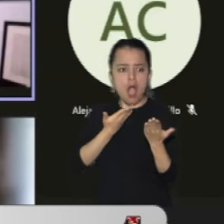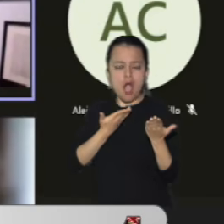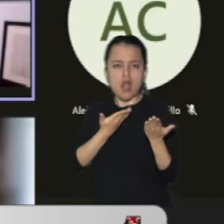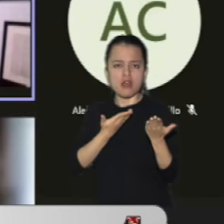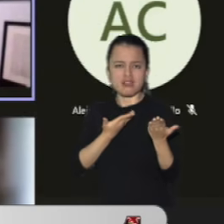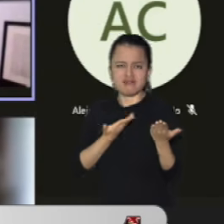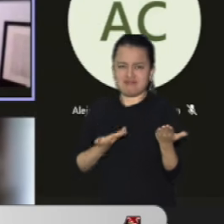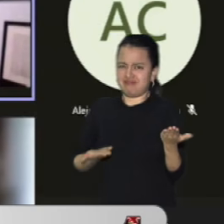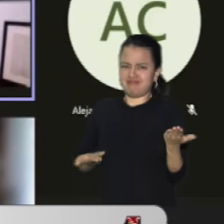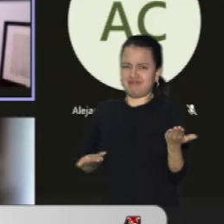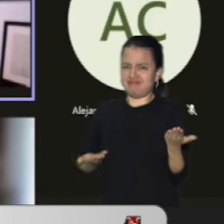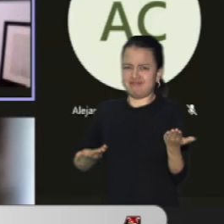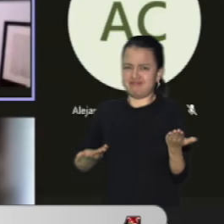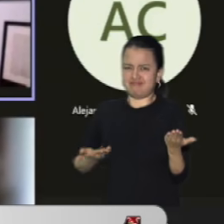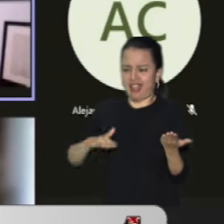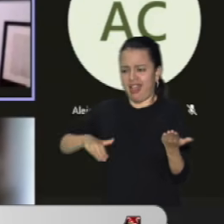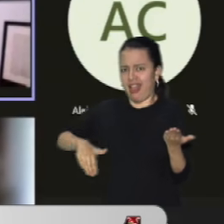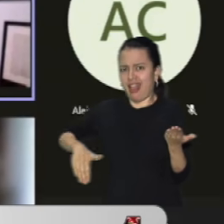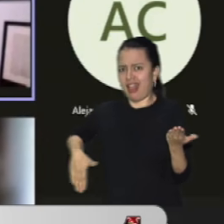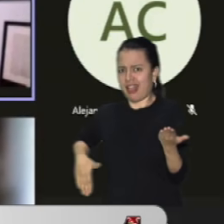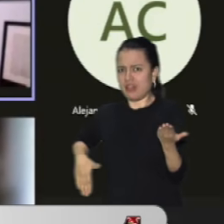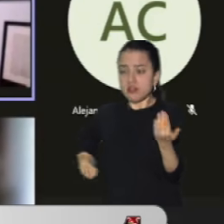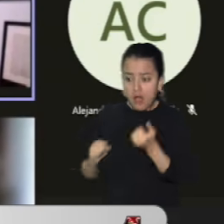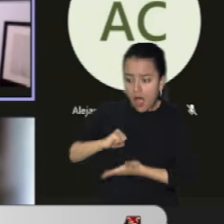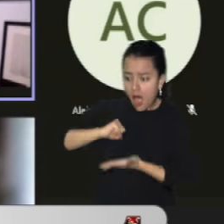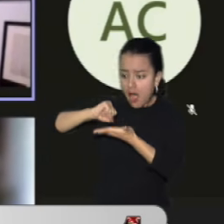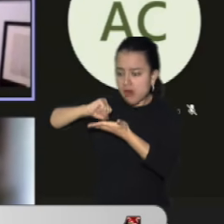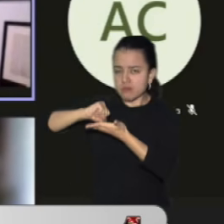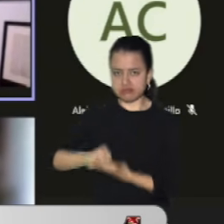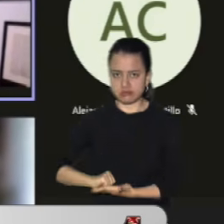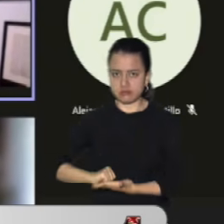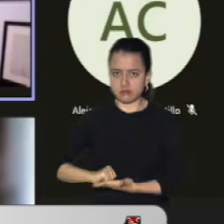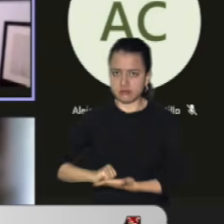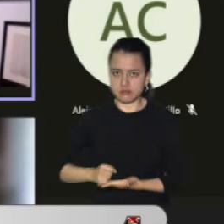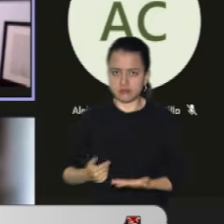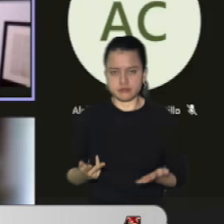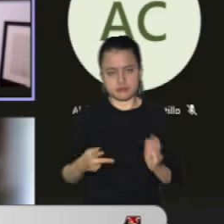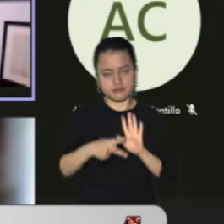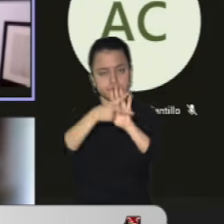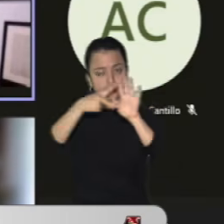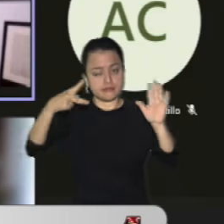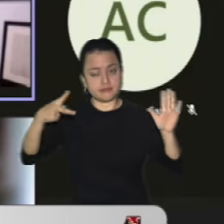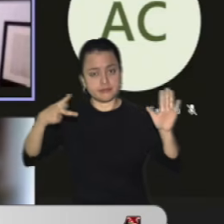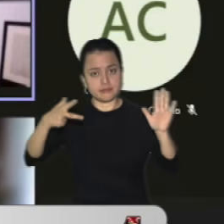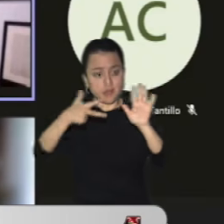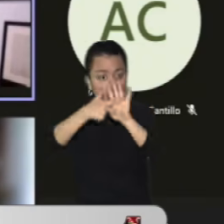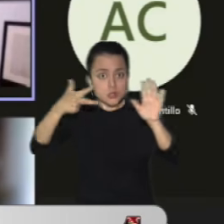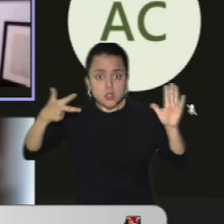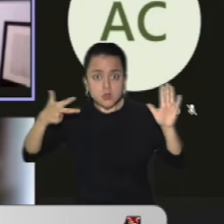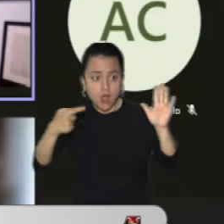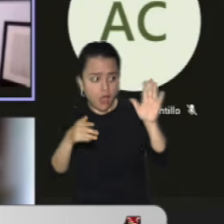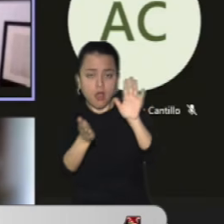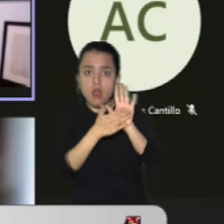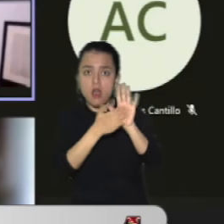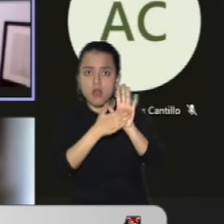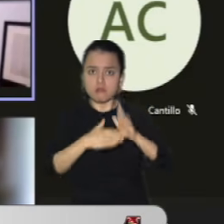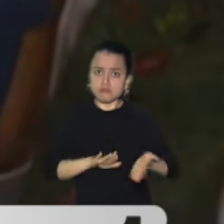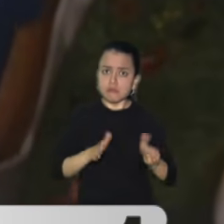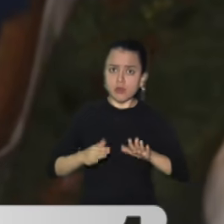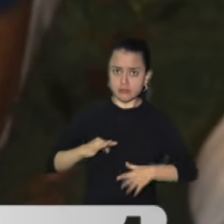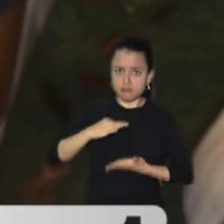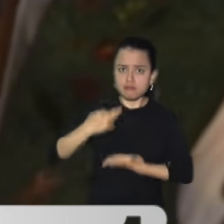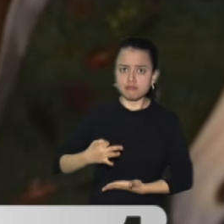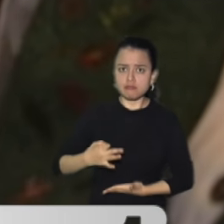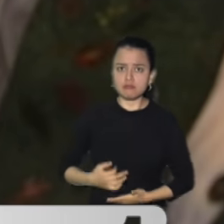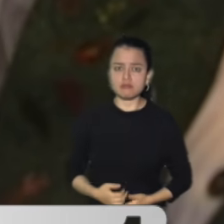en una desprotección inadmisible desde el punto de vista constitucional en torno al derecho a morir dignamente.